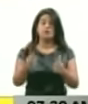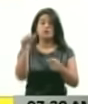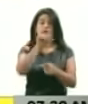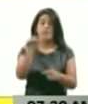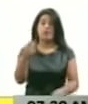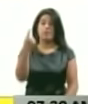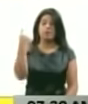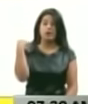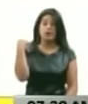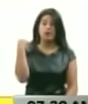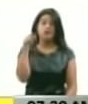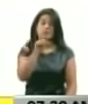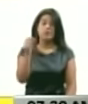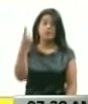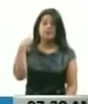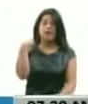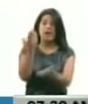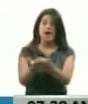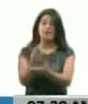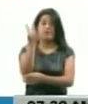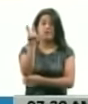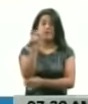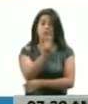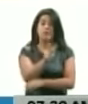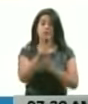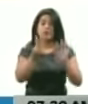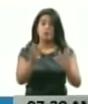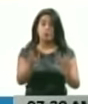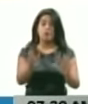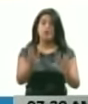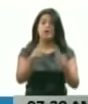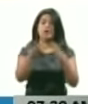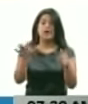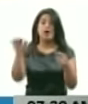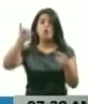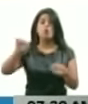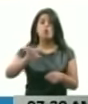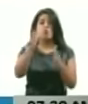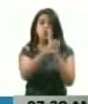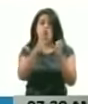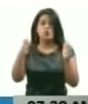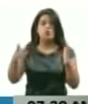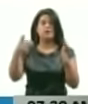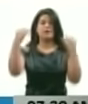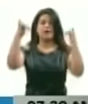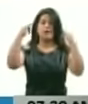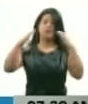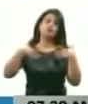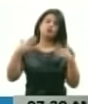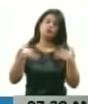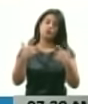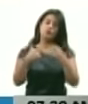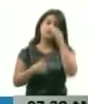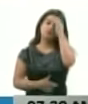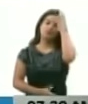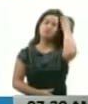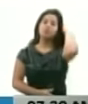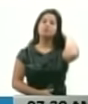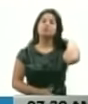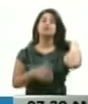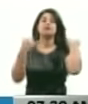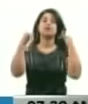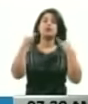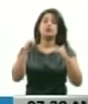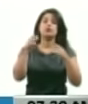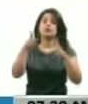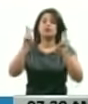pasada va a estar hasta el viernes 29. Tenemos todo el mes de julio en celebración, por así llamarlo, del mundo